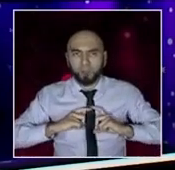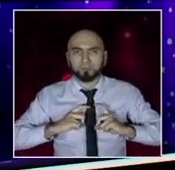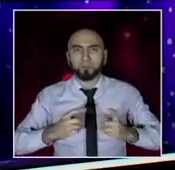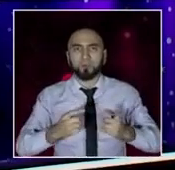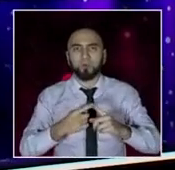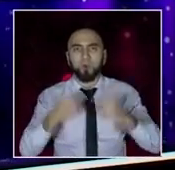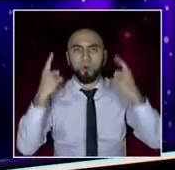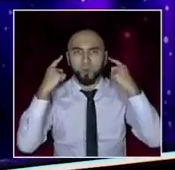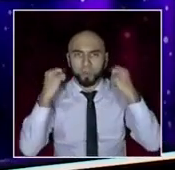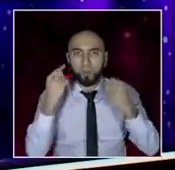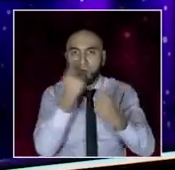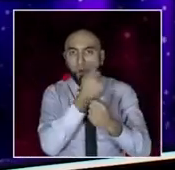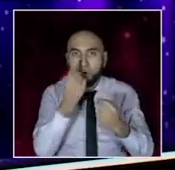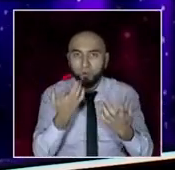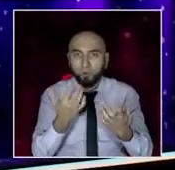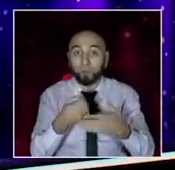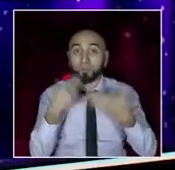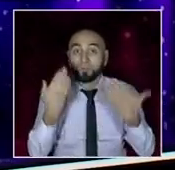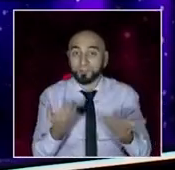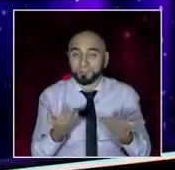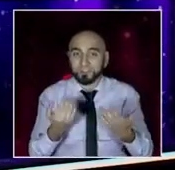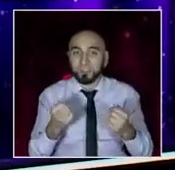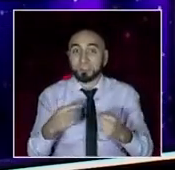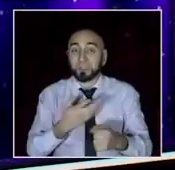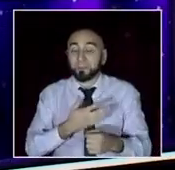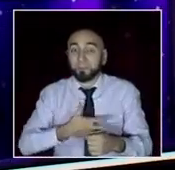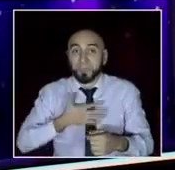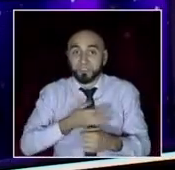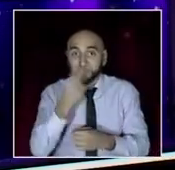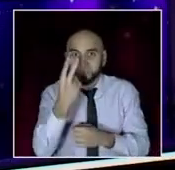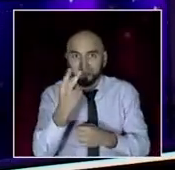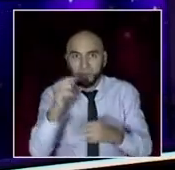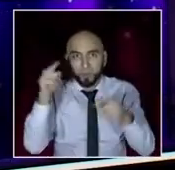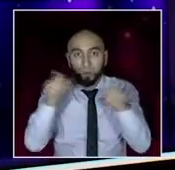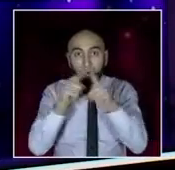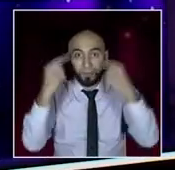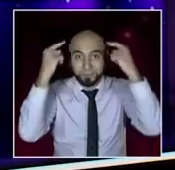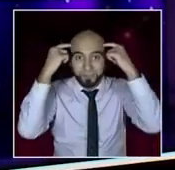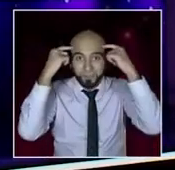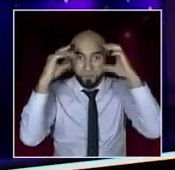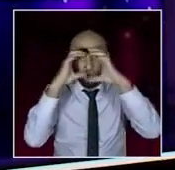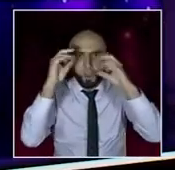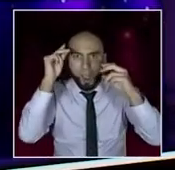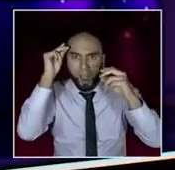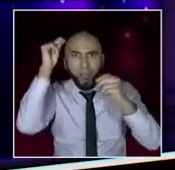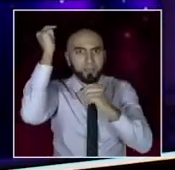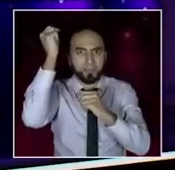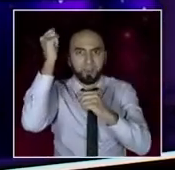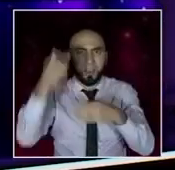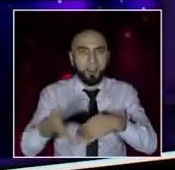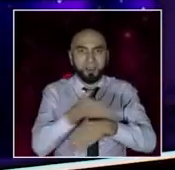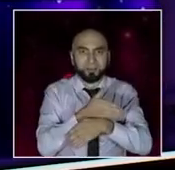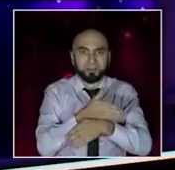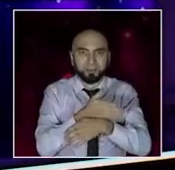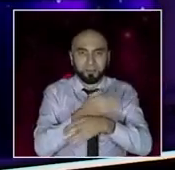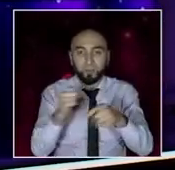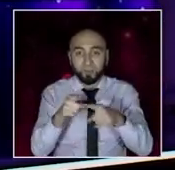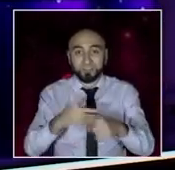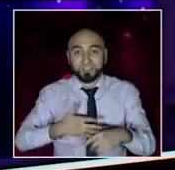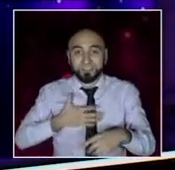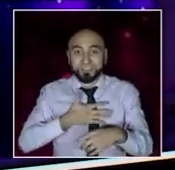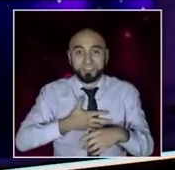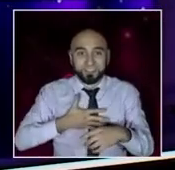percepción tiene que ser un proceso de adivinanza informada en que el cerebro combina estas señales